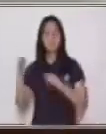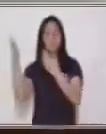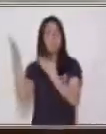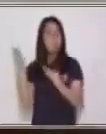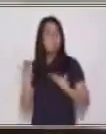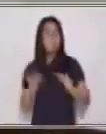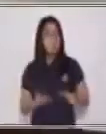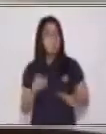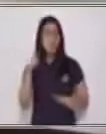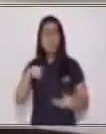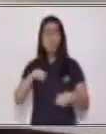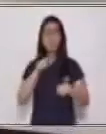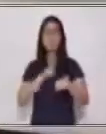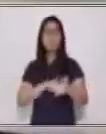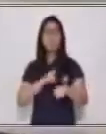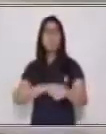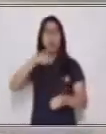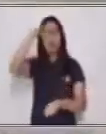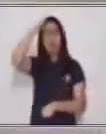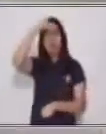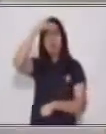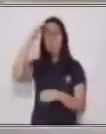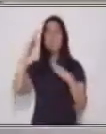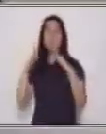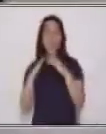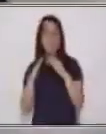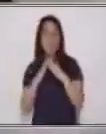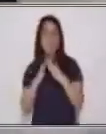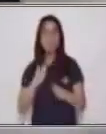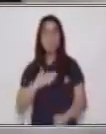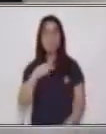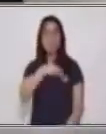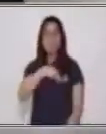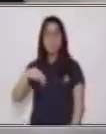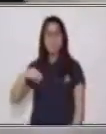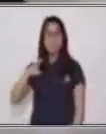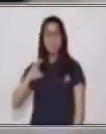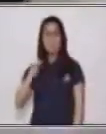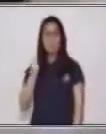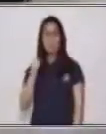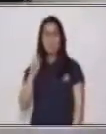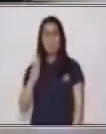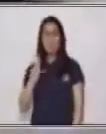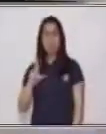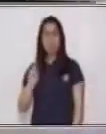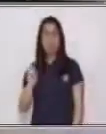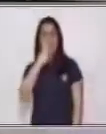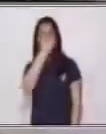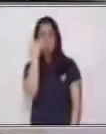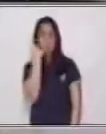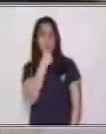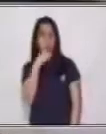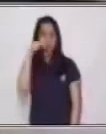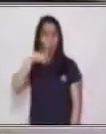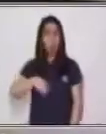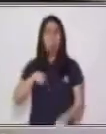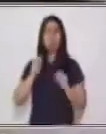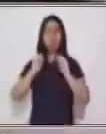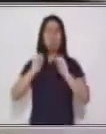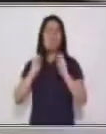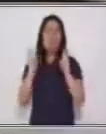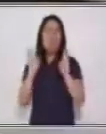Bienvenidos a este espacio educativo Aprendo en Casa. Soy el profesor Carlos Gilberto Soto y en esta oportunidad desarrollaré el tema